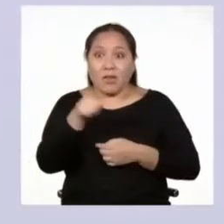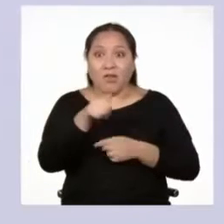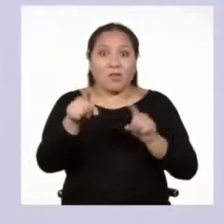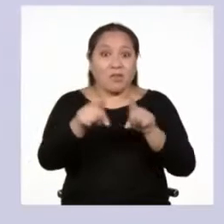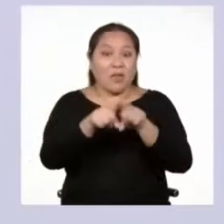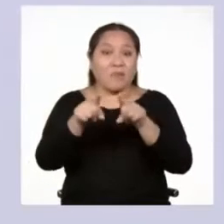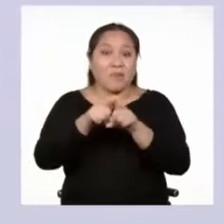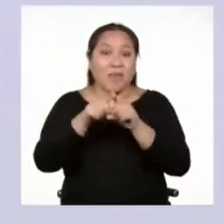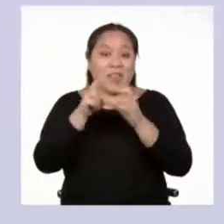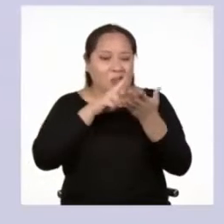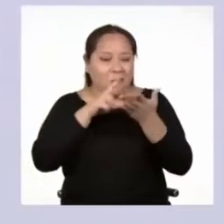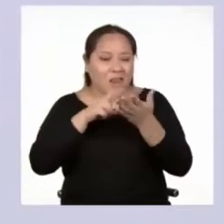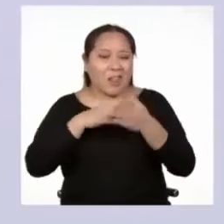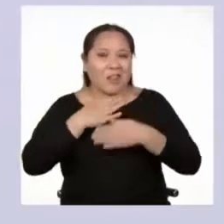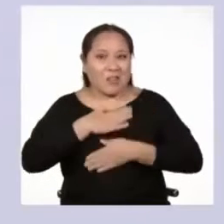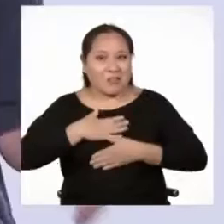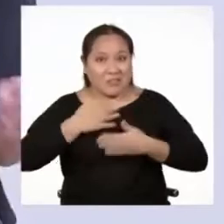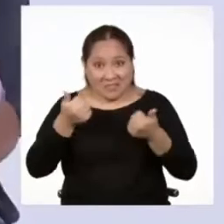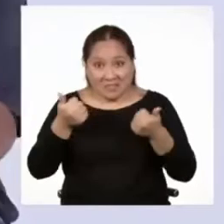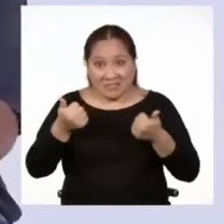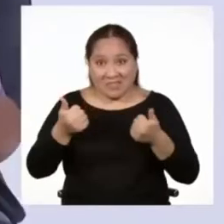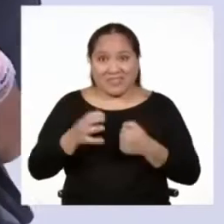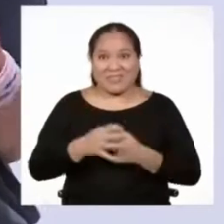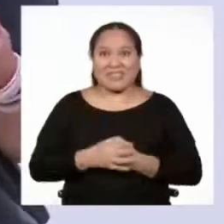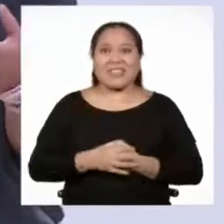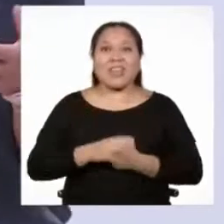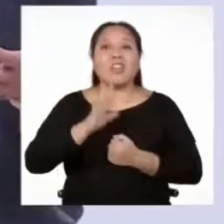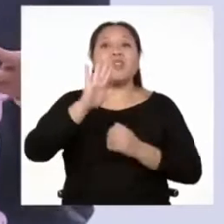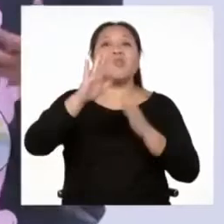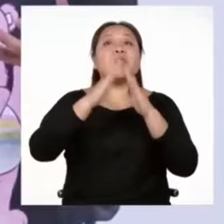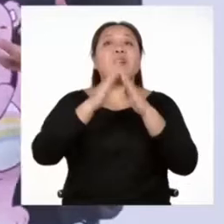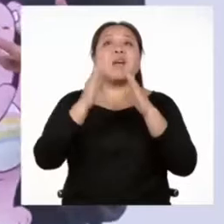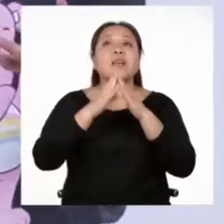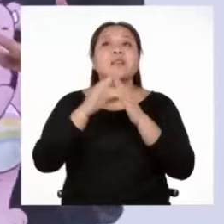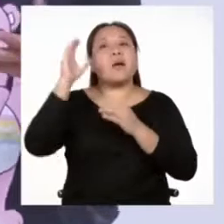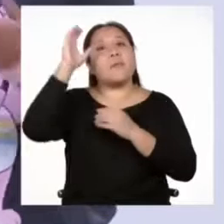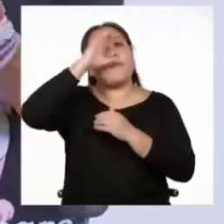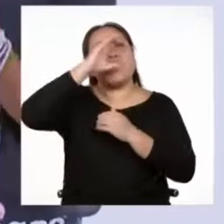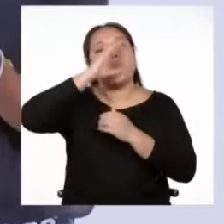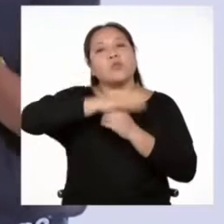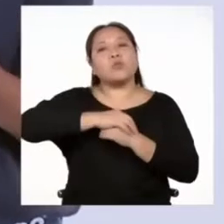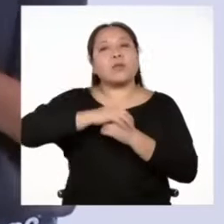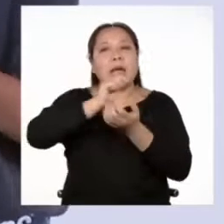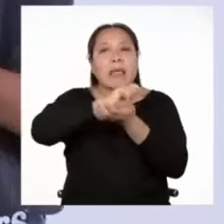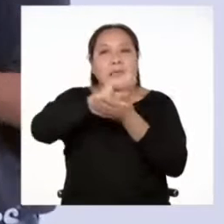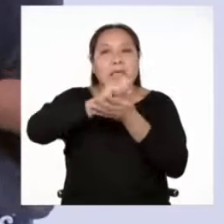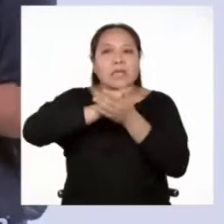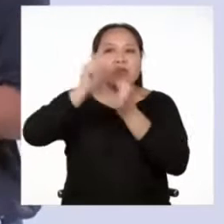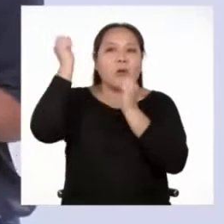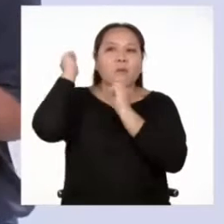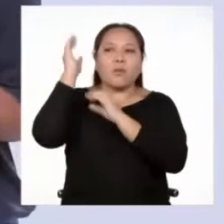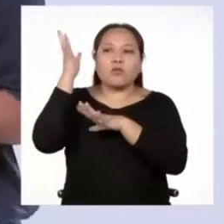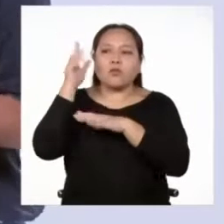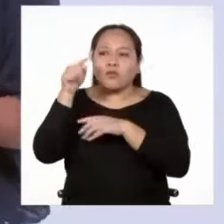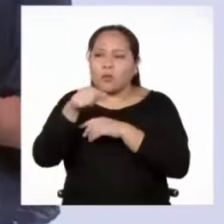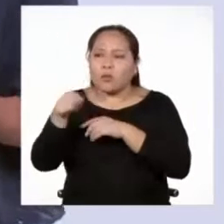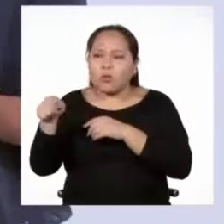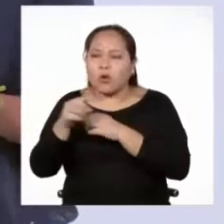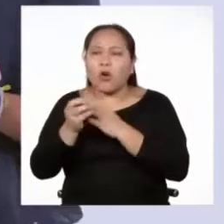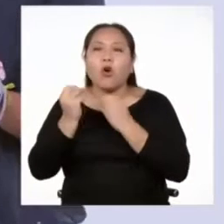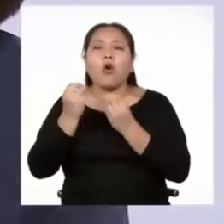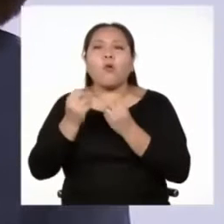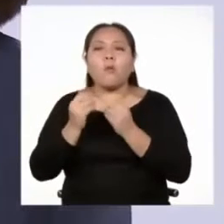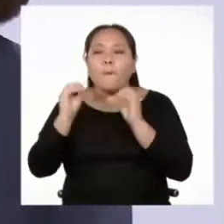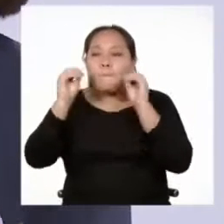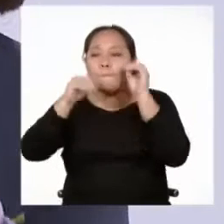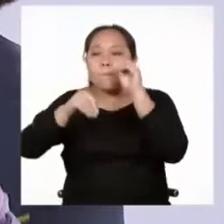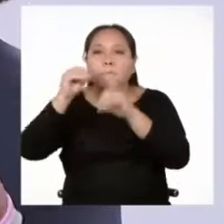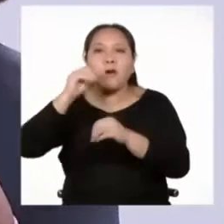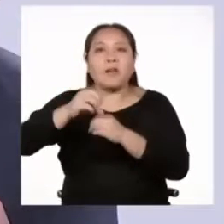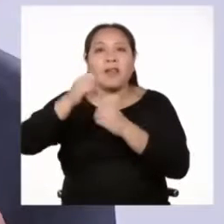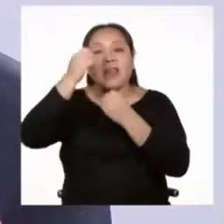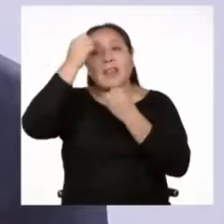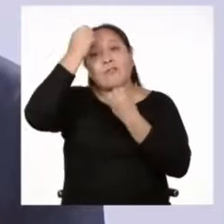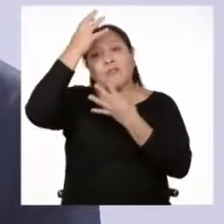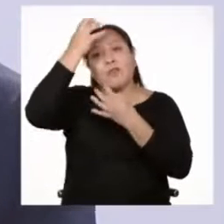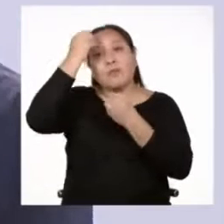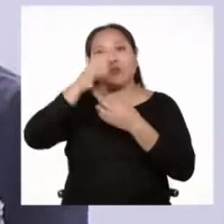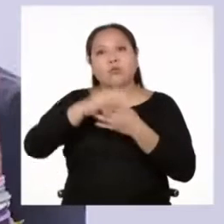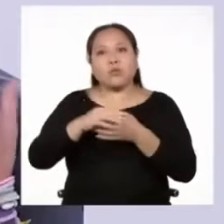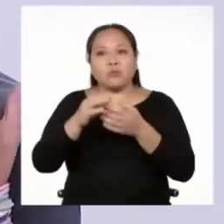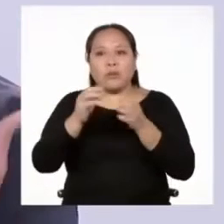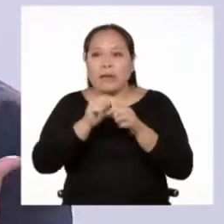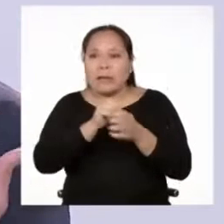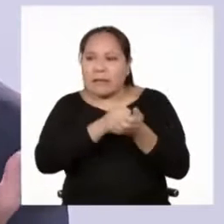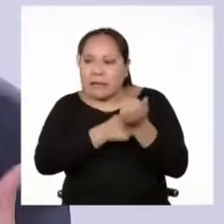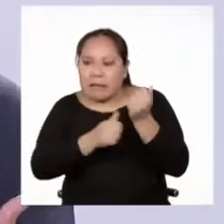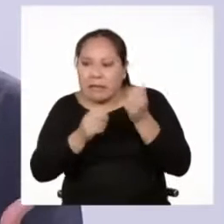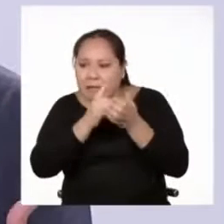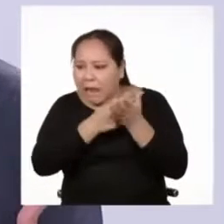leen y lo disfrutan. ¿Qué te parece? En casa busca textos expositivos y fíjate en cómo se presenta la información. ¿Qué extensión tienen?